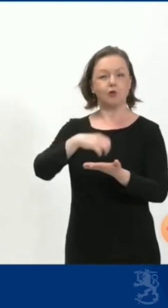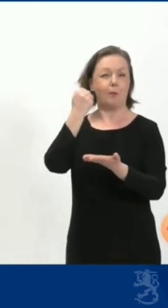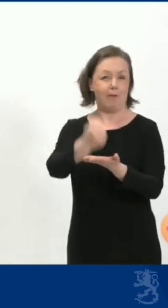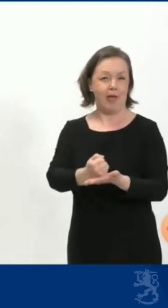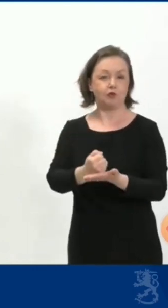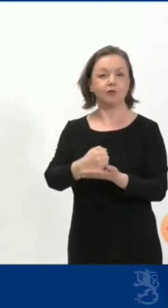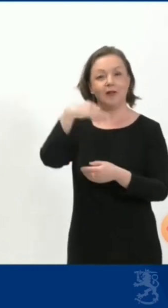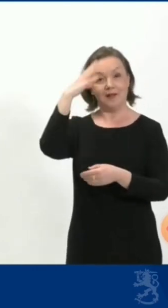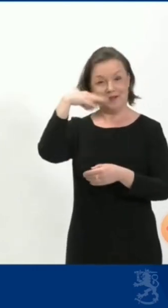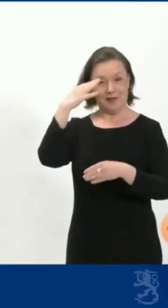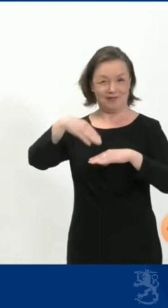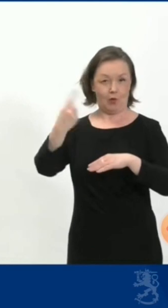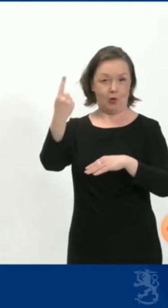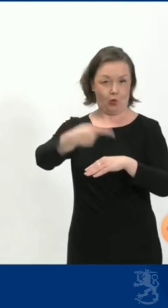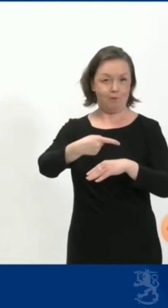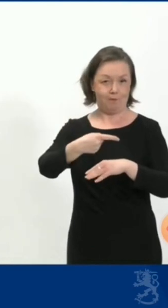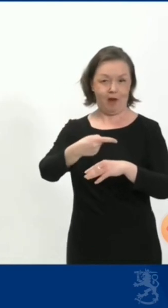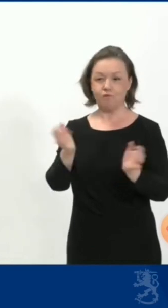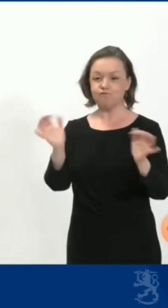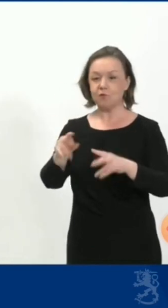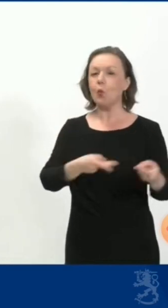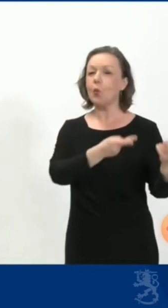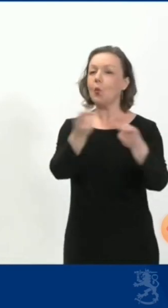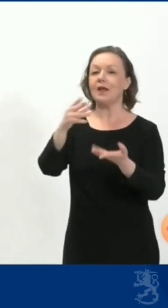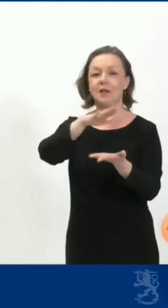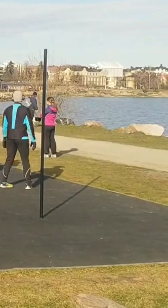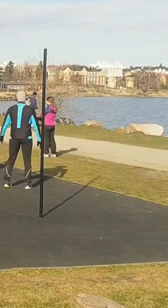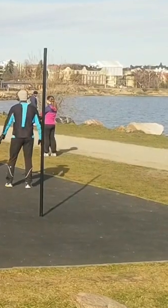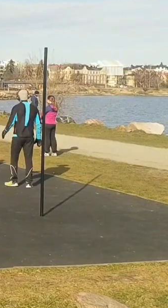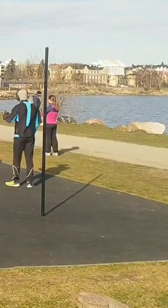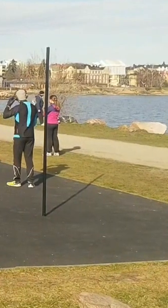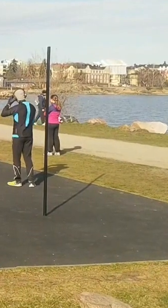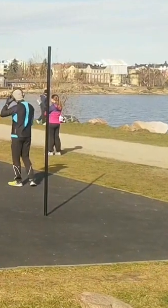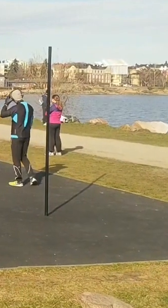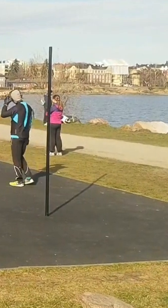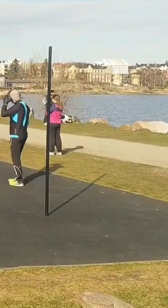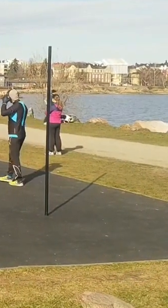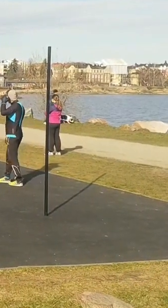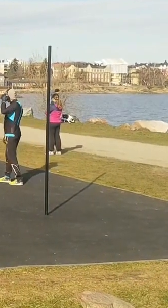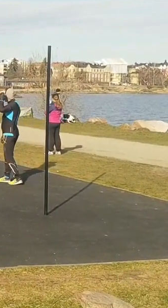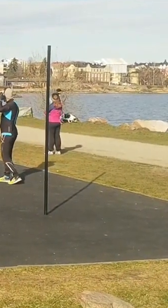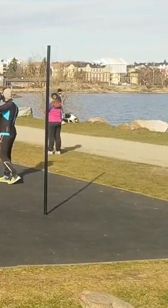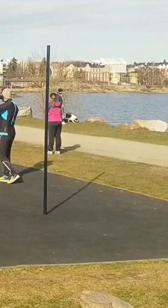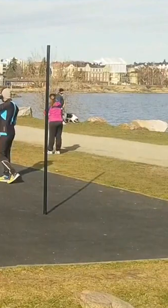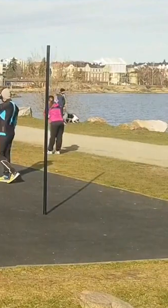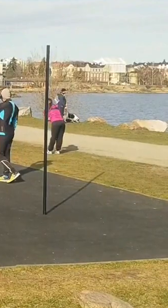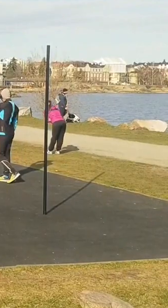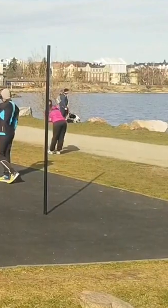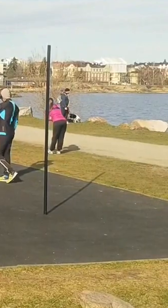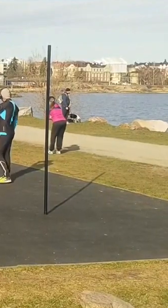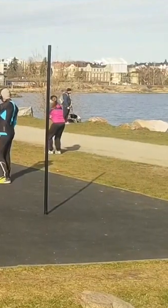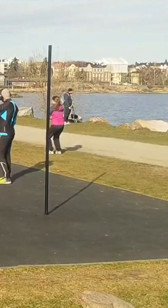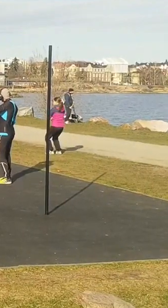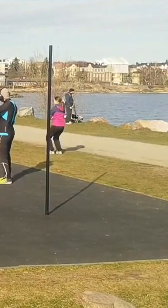su política de comunicación en la transparencia y las recomendaciones de los expertos, con ruedas de prensa casi diarias de la propia Marin, sus ministros o